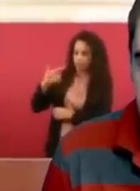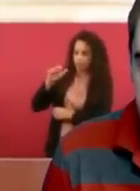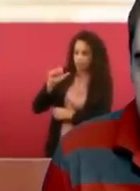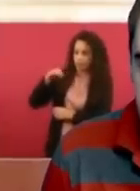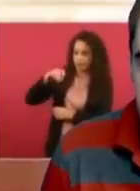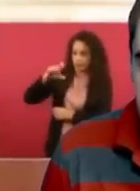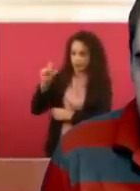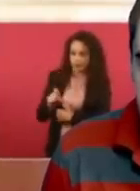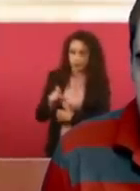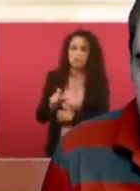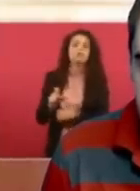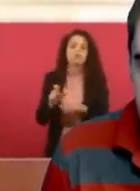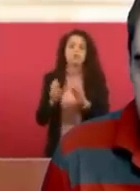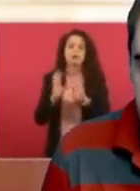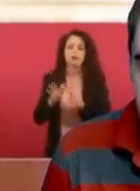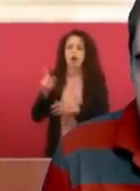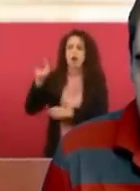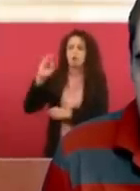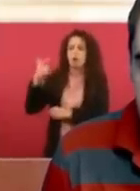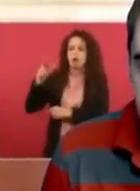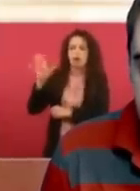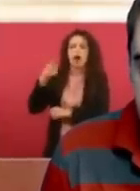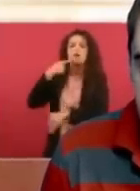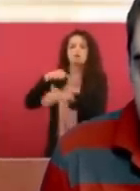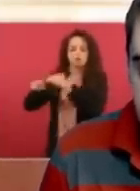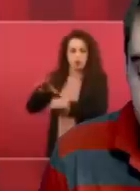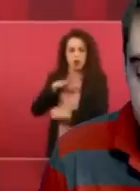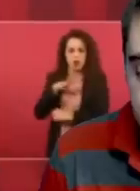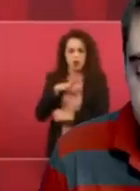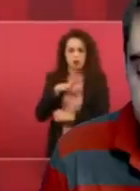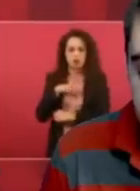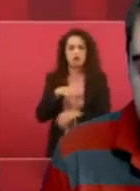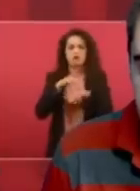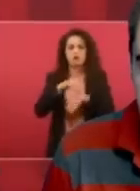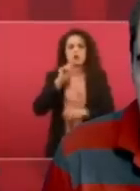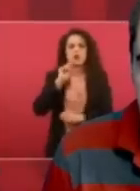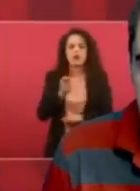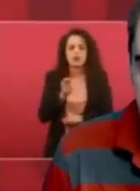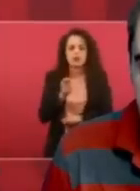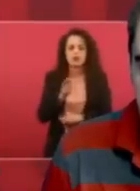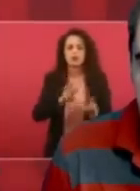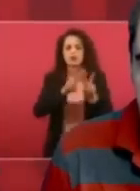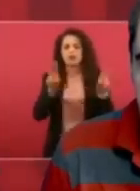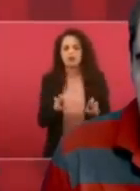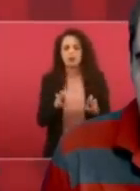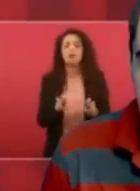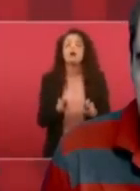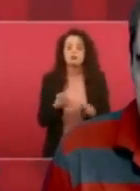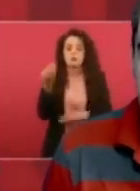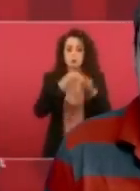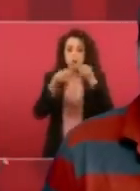en la Fiscalía General de la República por todo lo que tiene que ver con la compra de